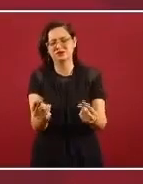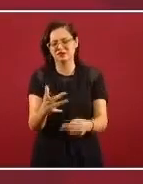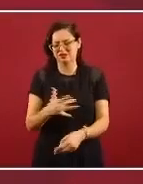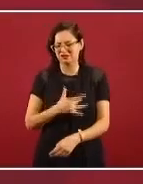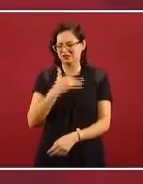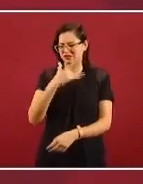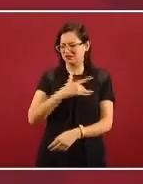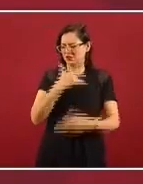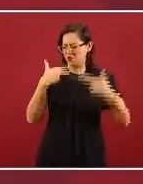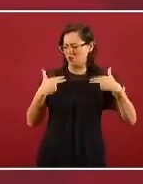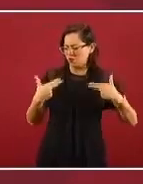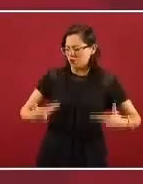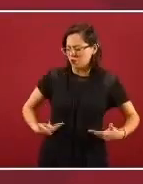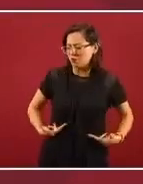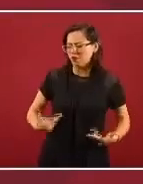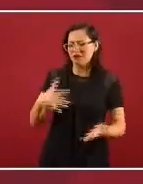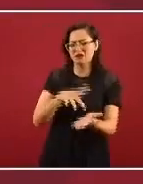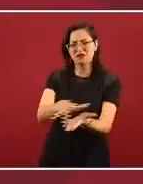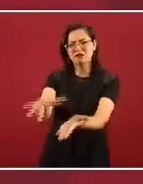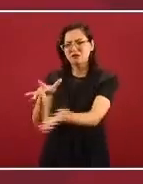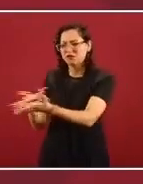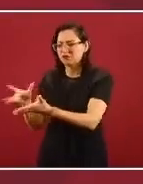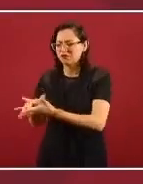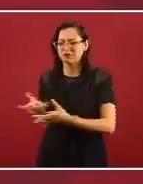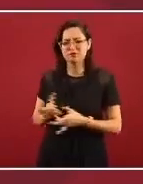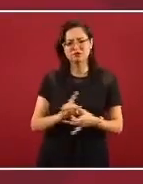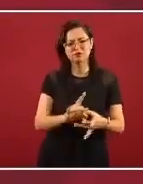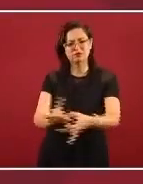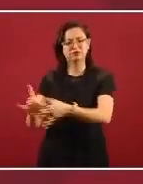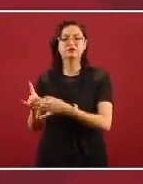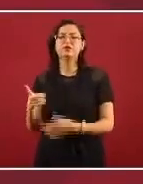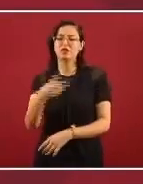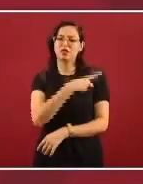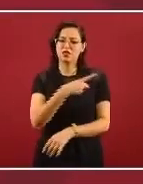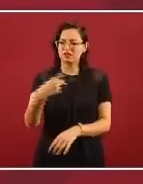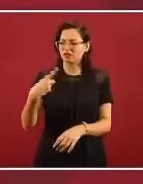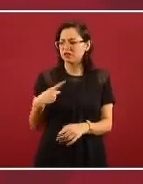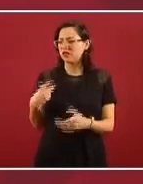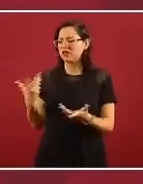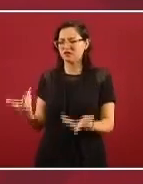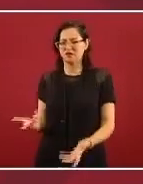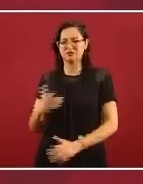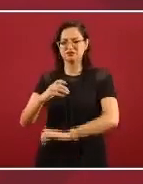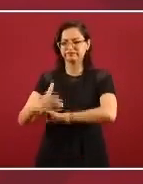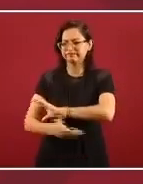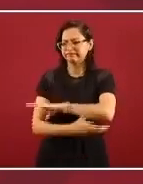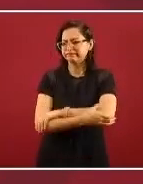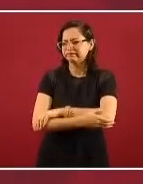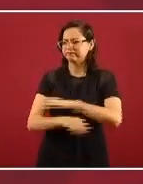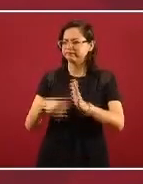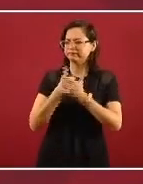tiene que hacerse por fraternidad por solidaridad